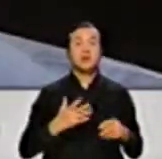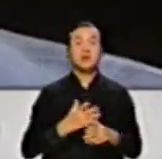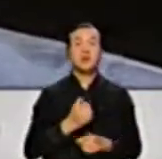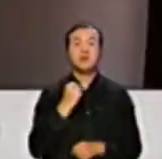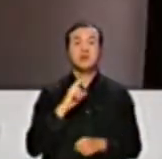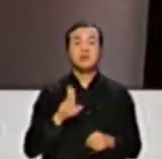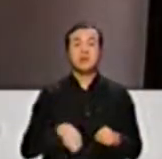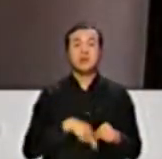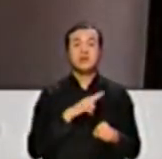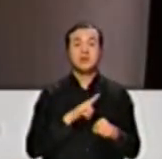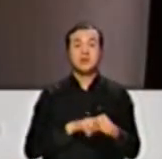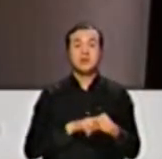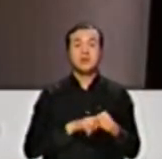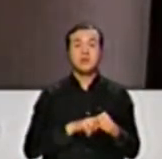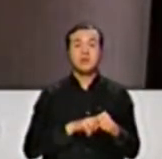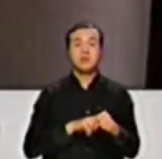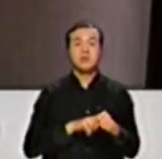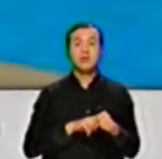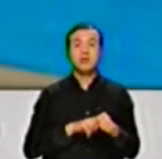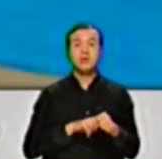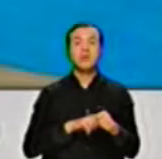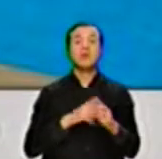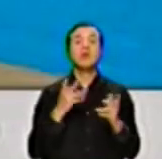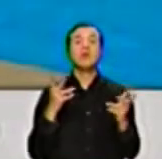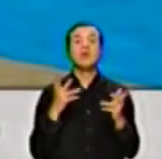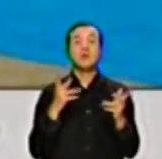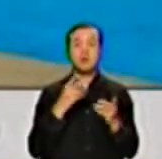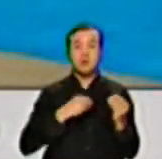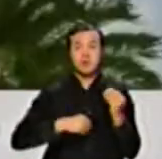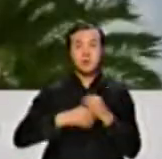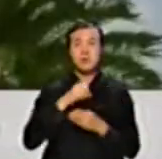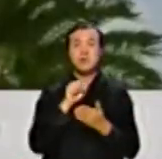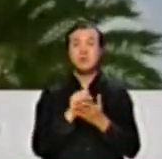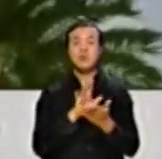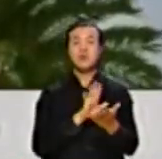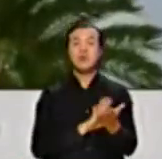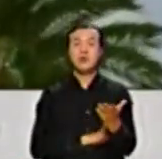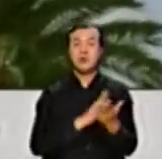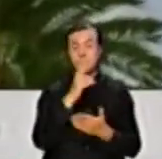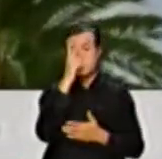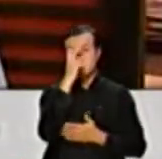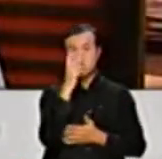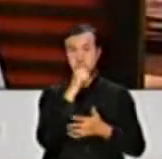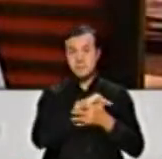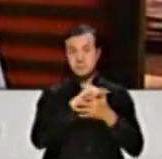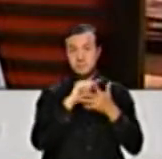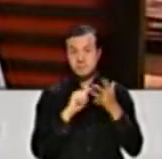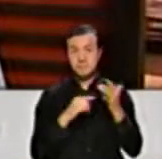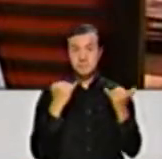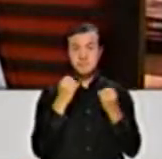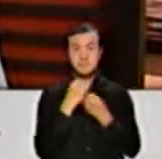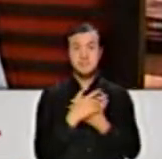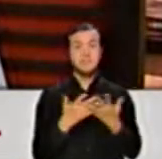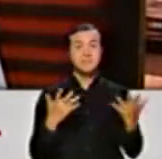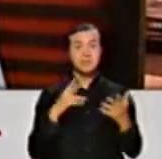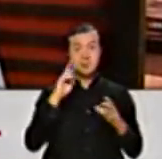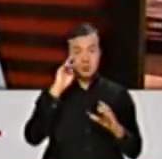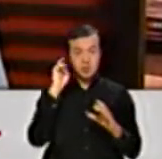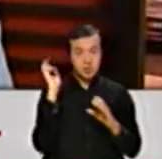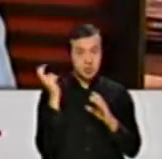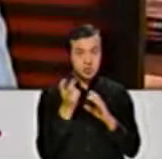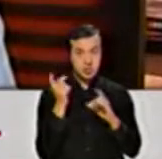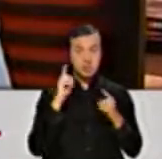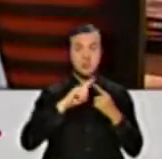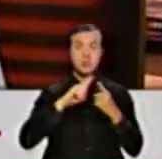de Cámaras de Turismo, se abre la oportunidad para la inversión en proyectos hoteleros y de diversión. Aquí tiene que ser turismo, tiene que